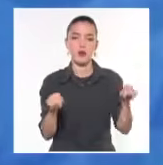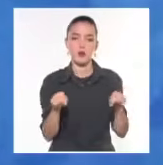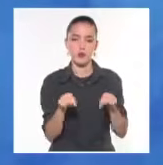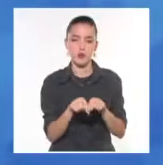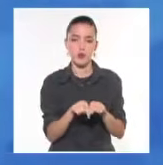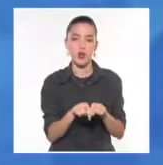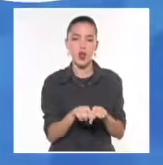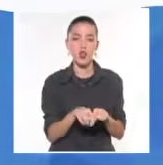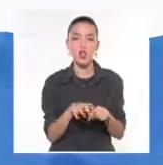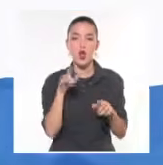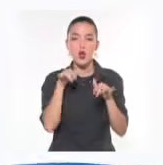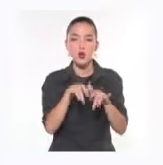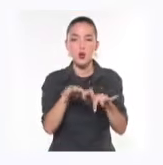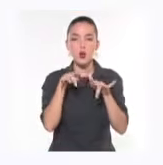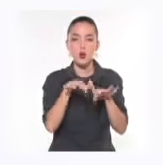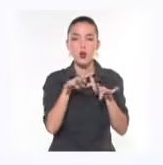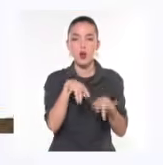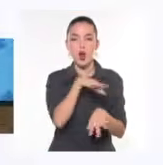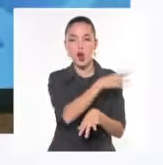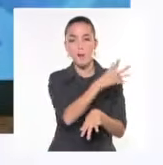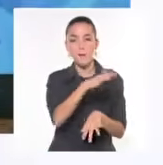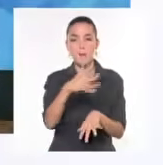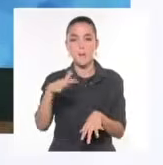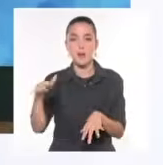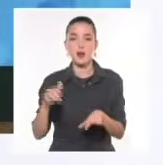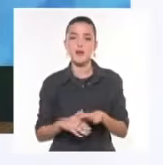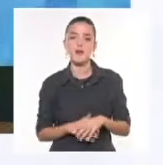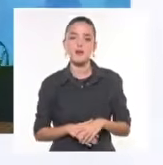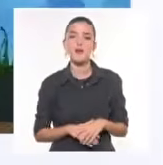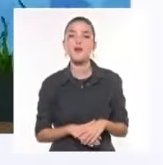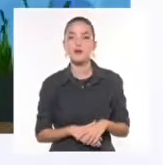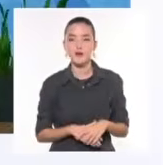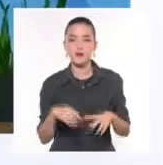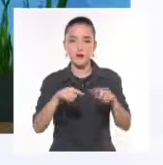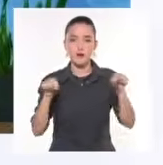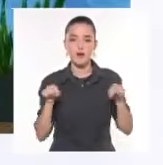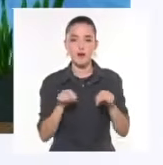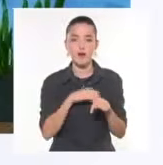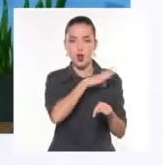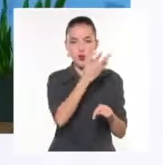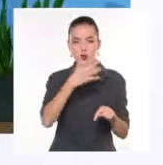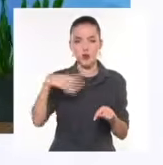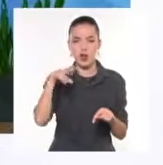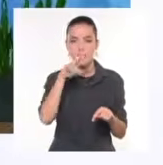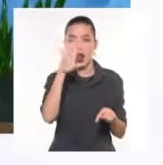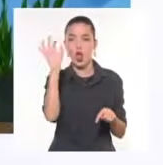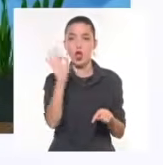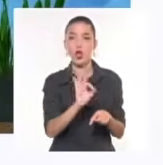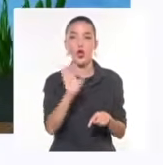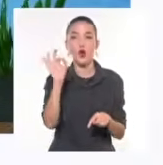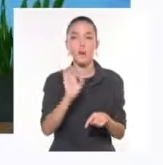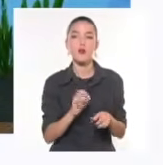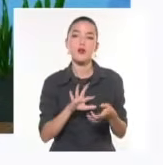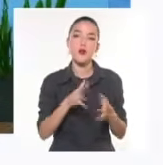océano. Aunque los hábitats costeros cubren apenas el 2% de esa superficie, representan aproximadamente la